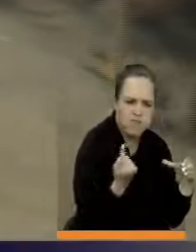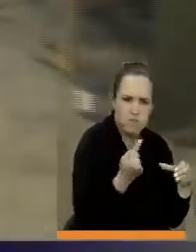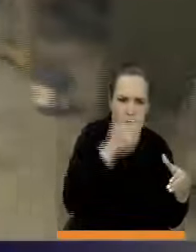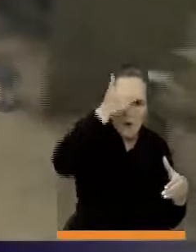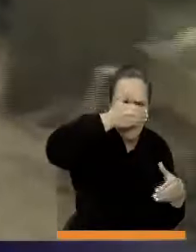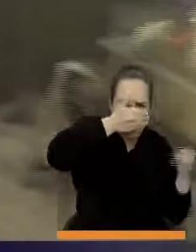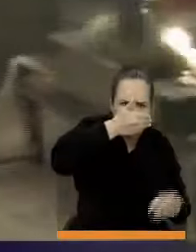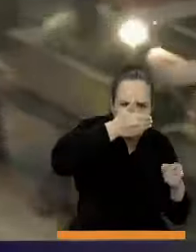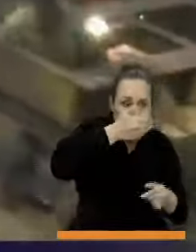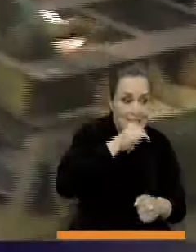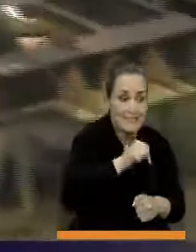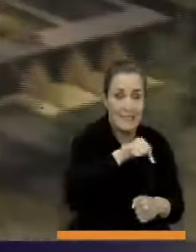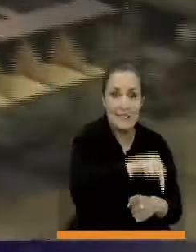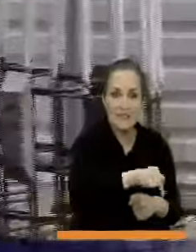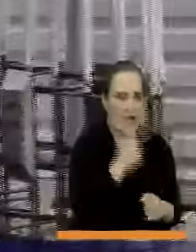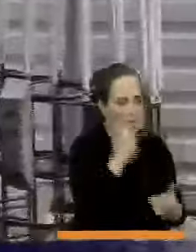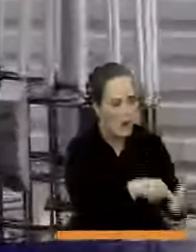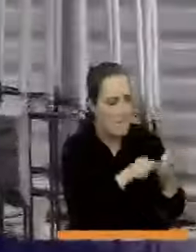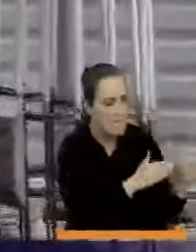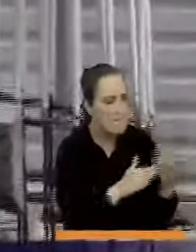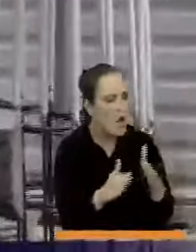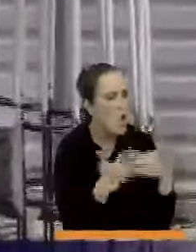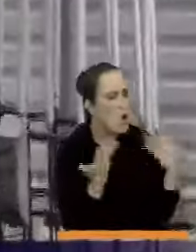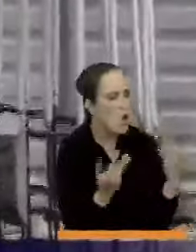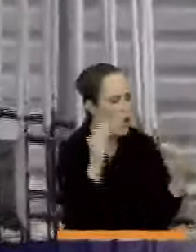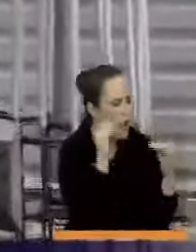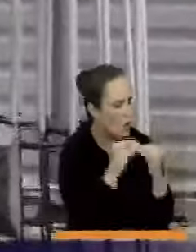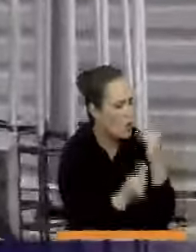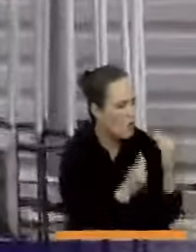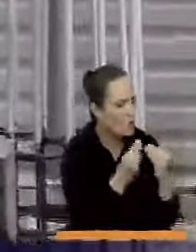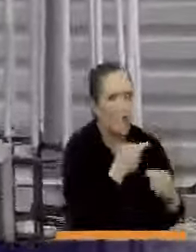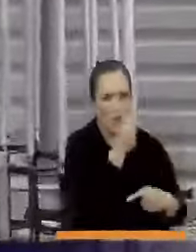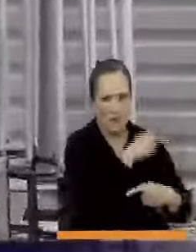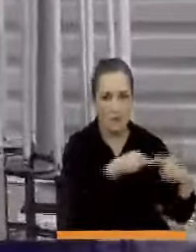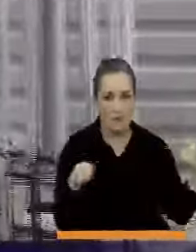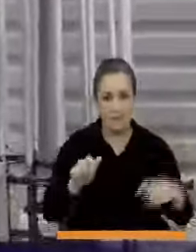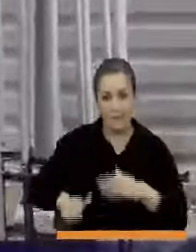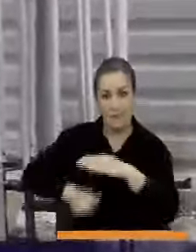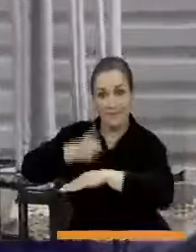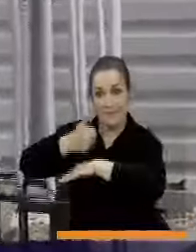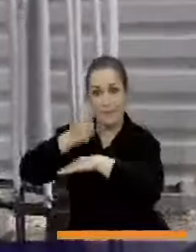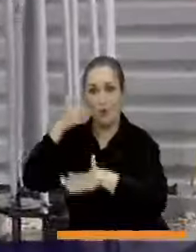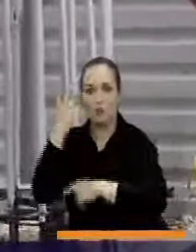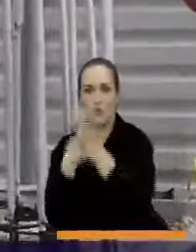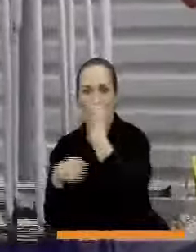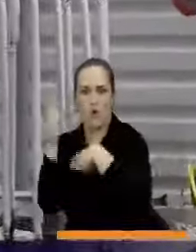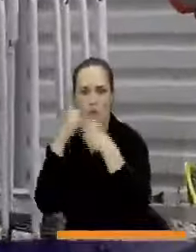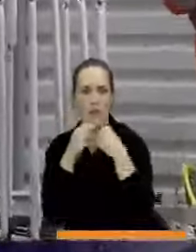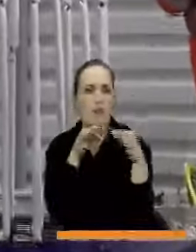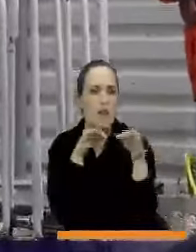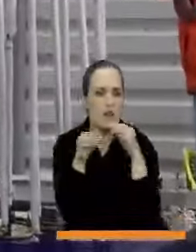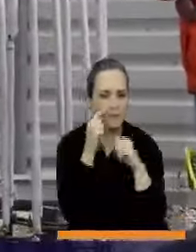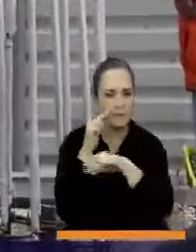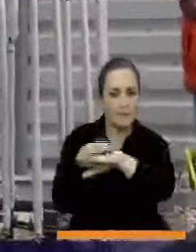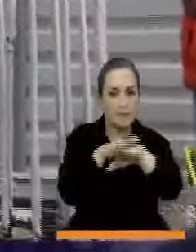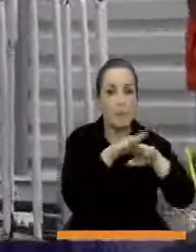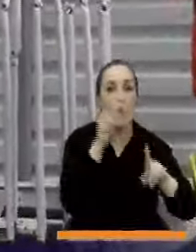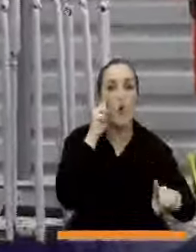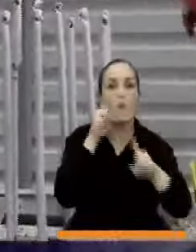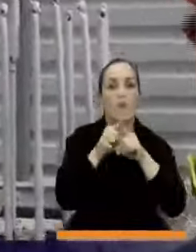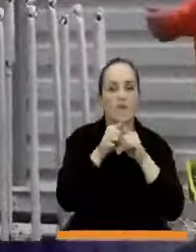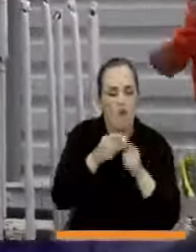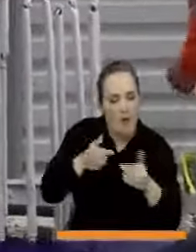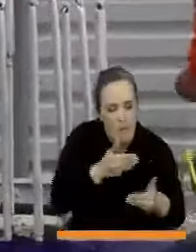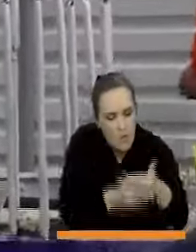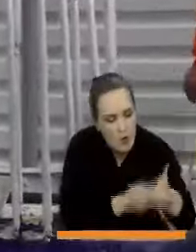presentara un plan de inversión en el transcurso de la próxima semana. El jefe de la cartera de Comercio explicó que servirá para marcar una hoja